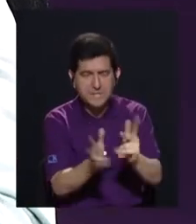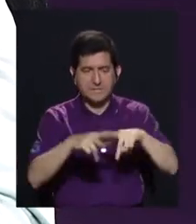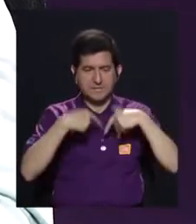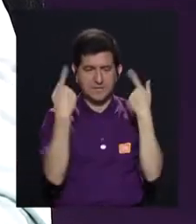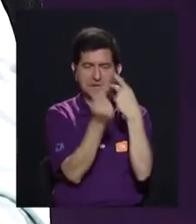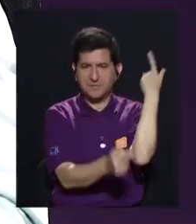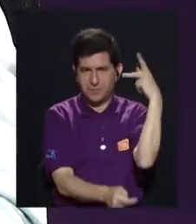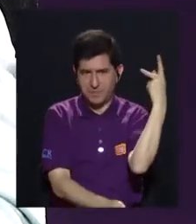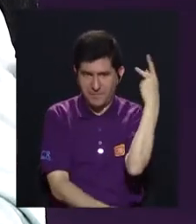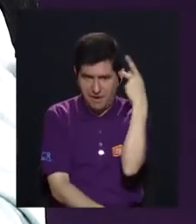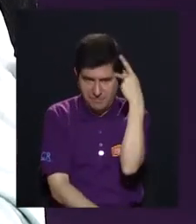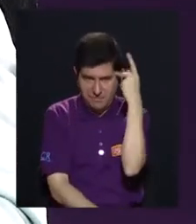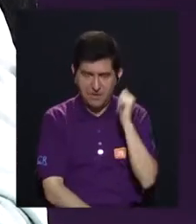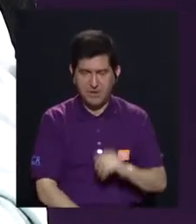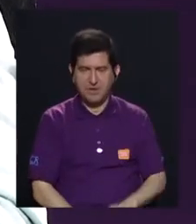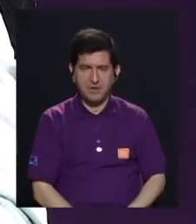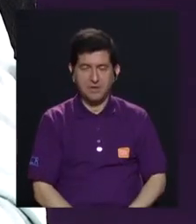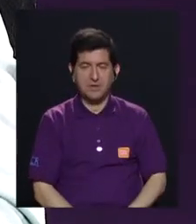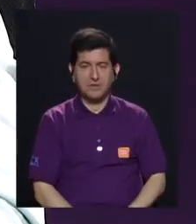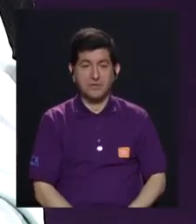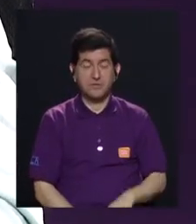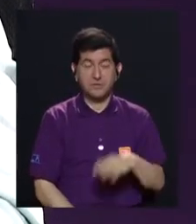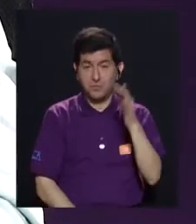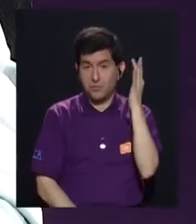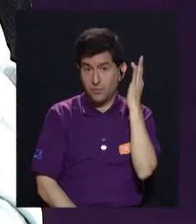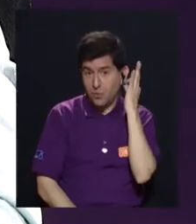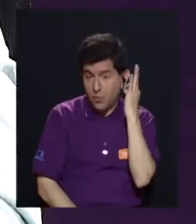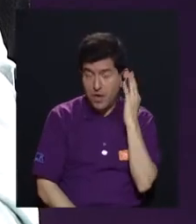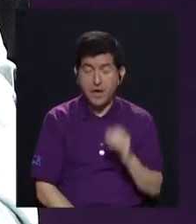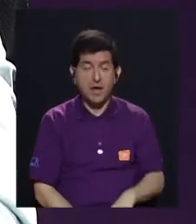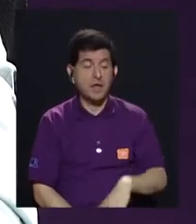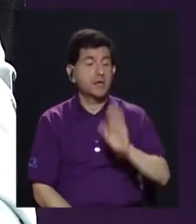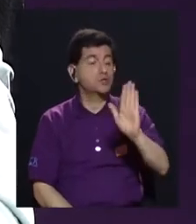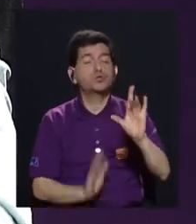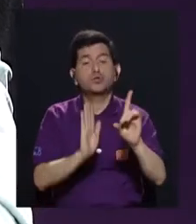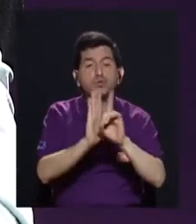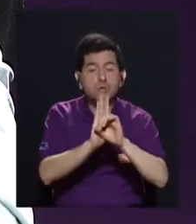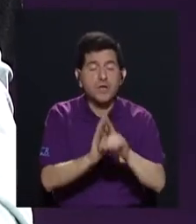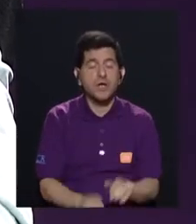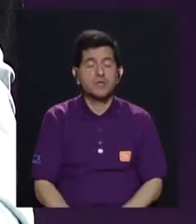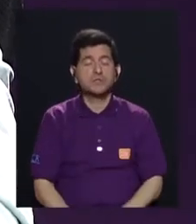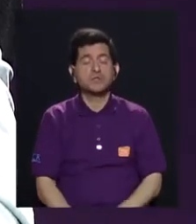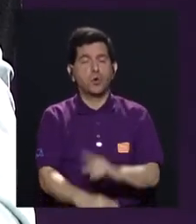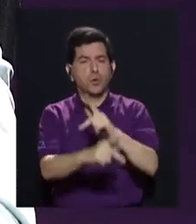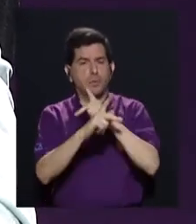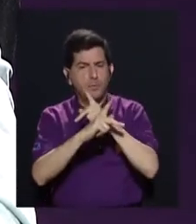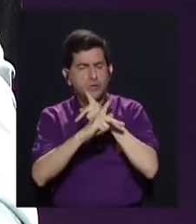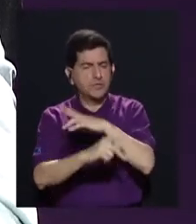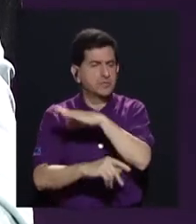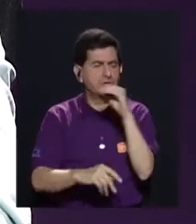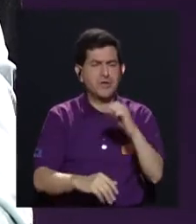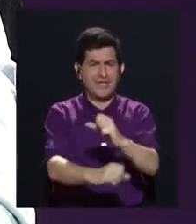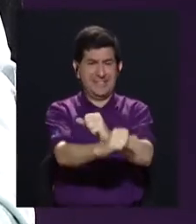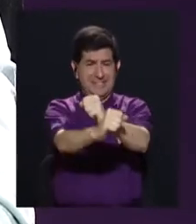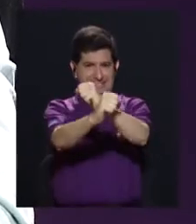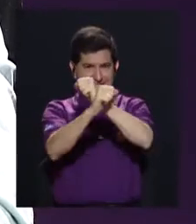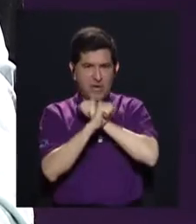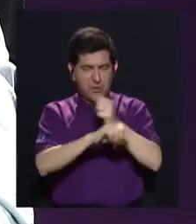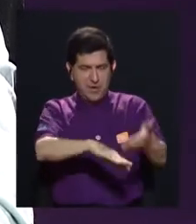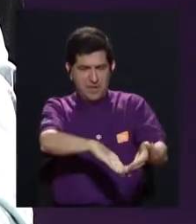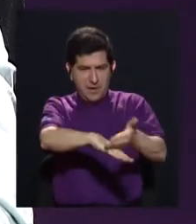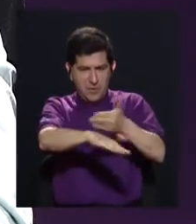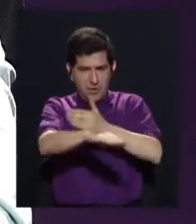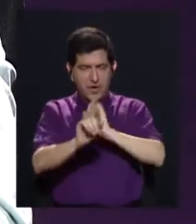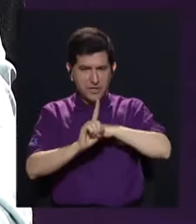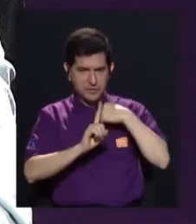partidos políticos para las mujeres para sus derechos la protección de sus derechos y para garantizarnos el avance